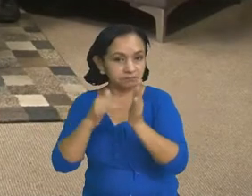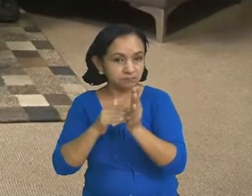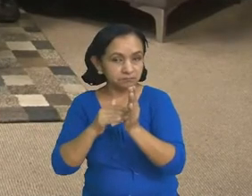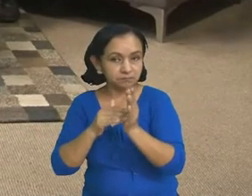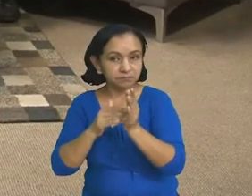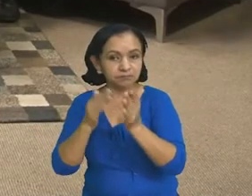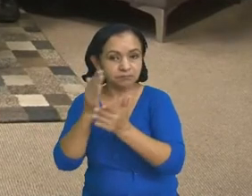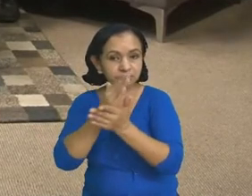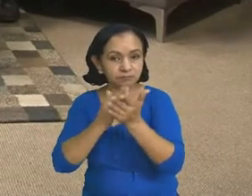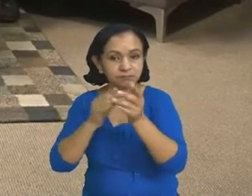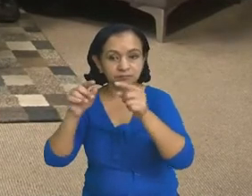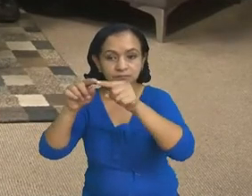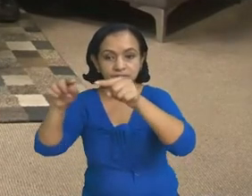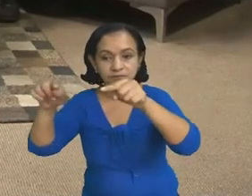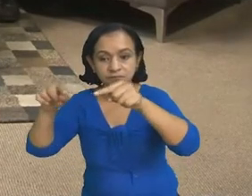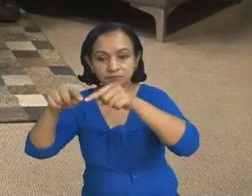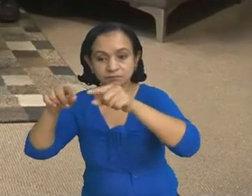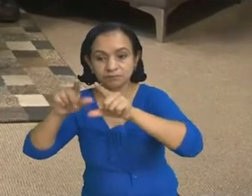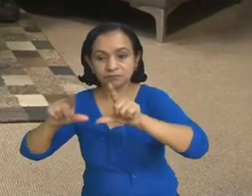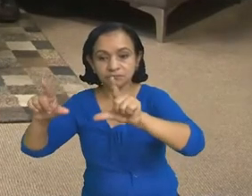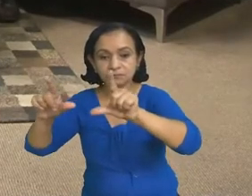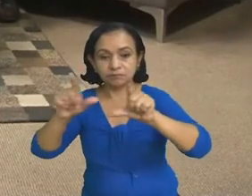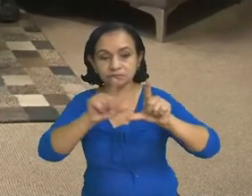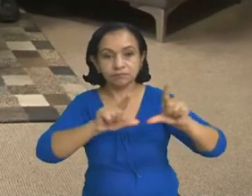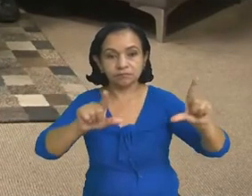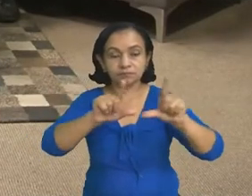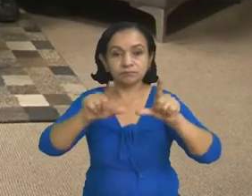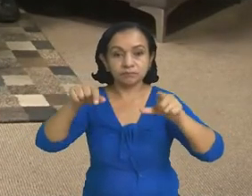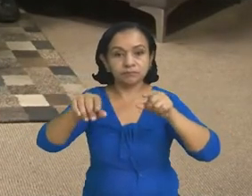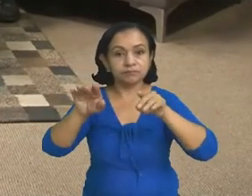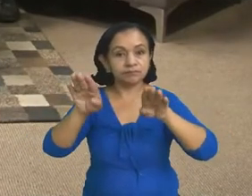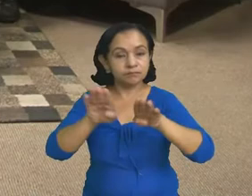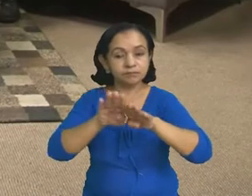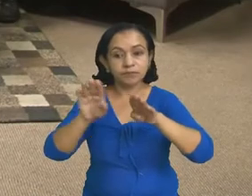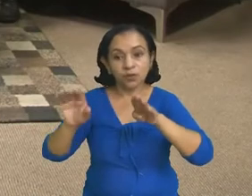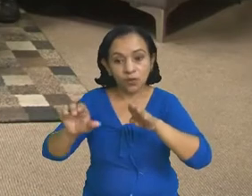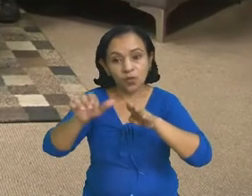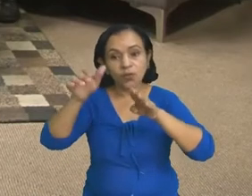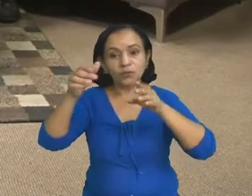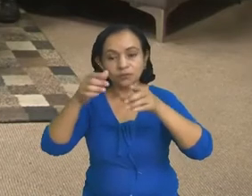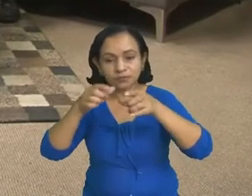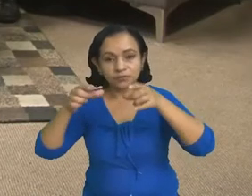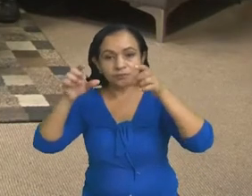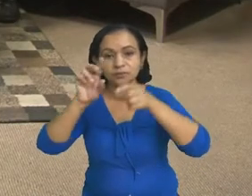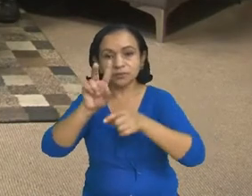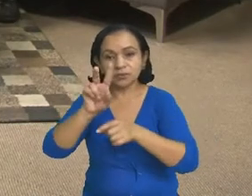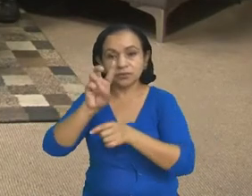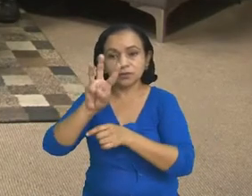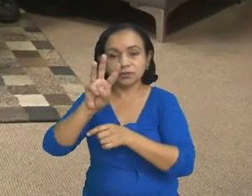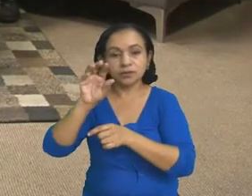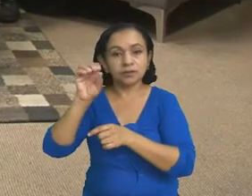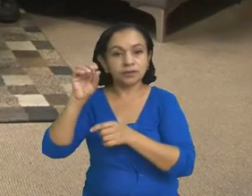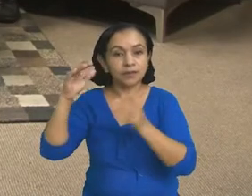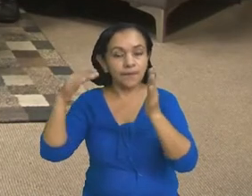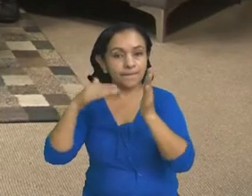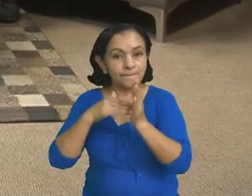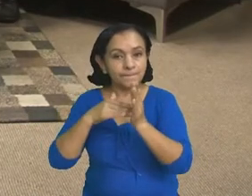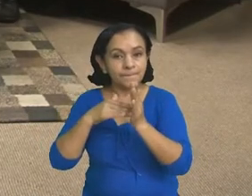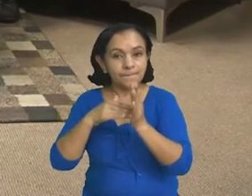algunas subestaciones y ahora lo que se está haciendo es cerrar otro anillo en 230,000 voltios con la